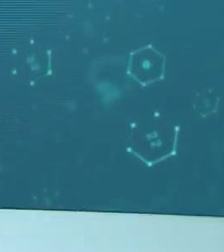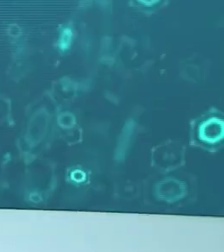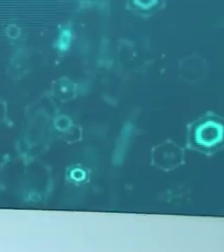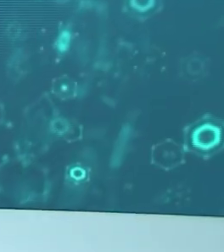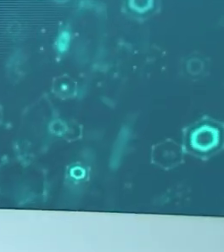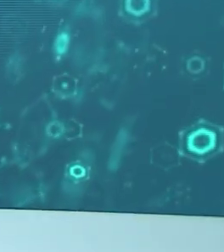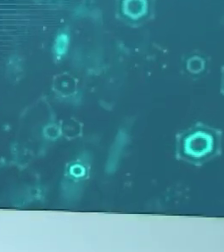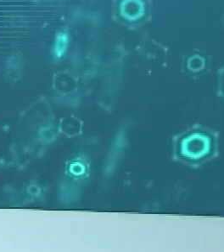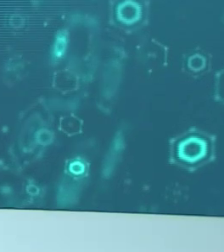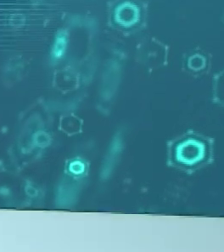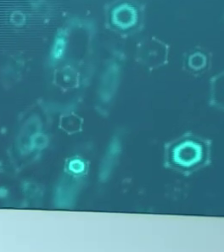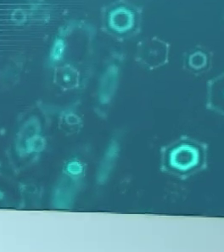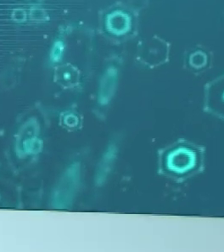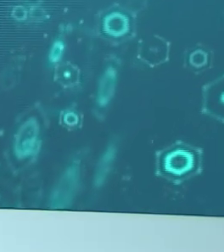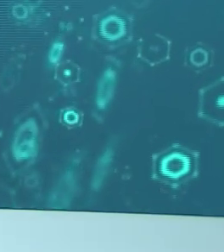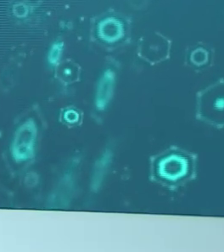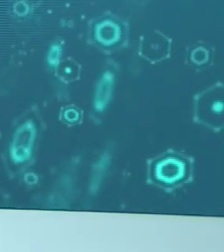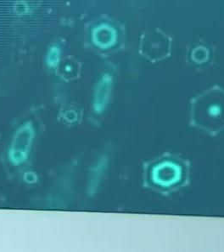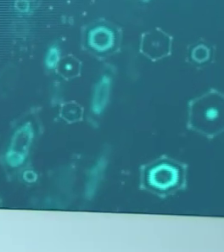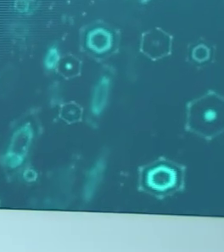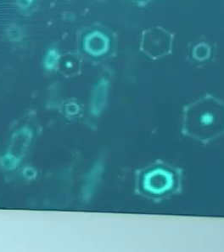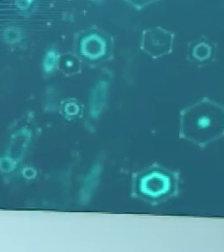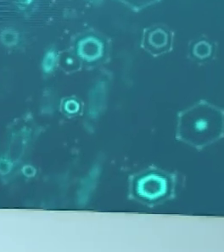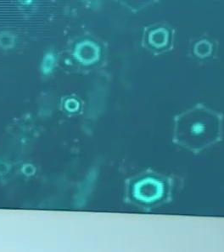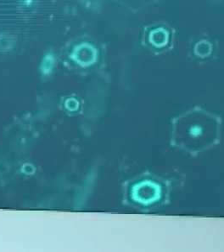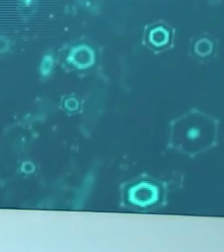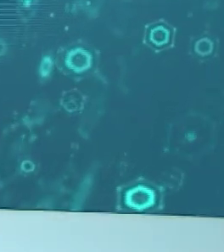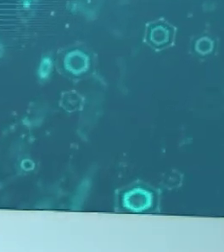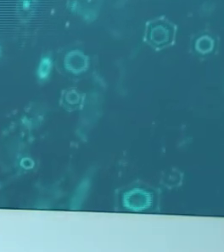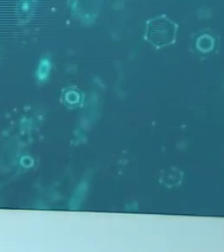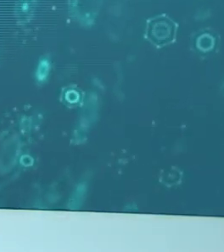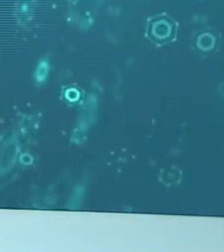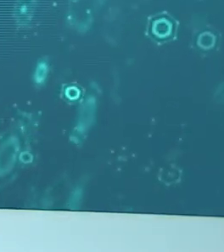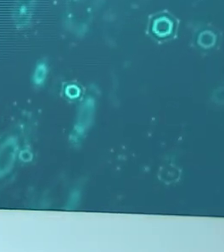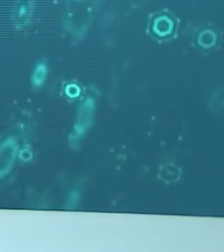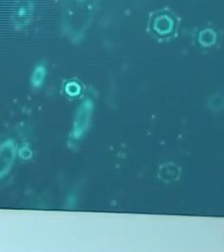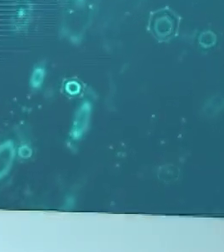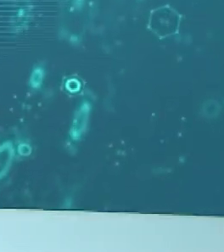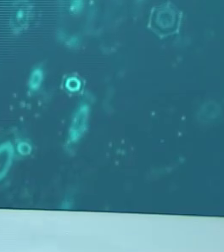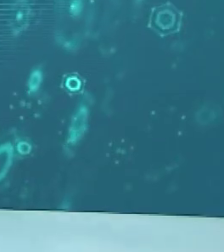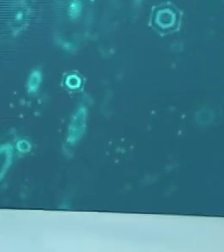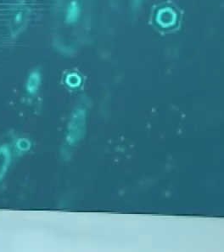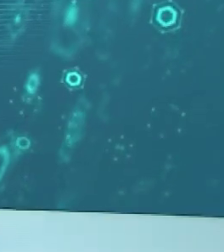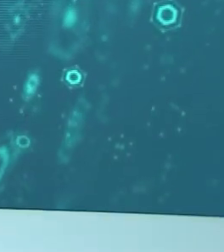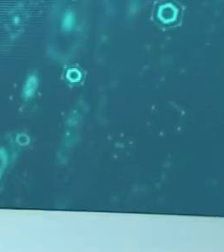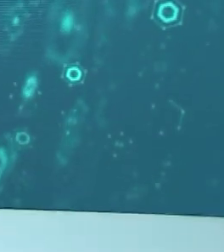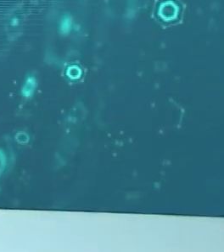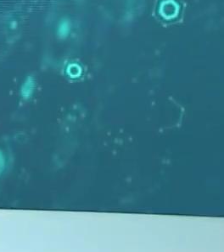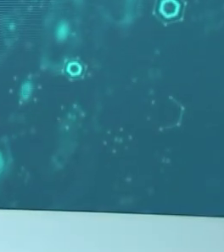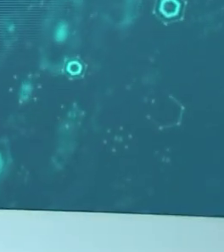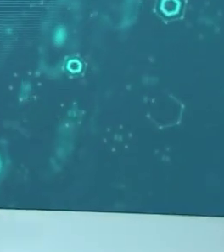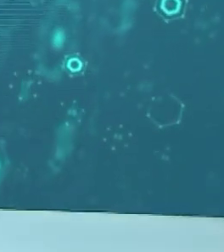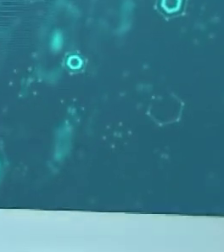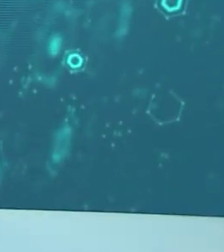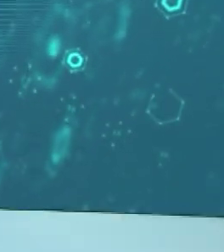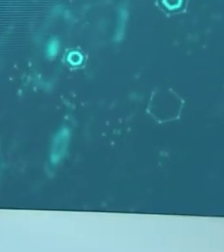a la provincia de Buenos Aires. Pero nos vamos ahora con una de las entrevistas previstas para esta edición de noticias que fue